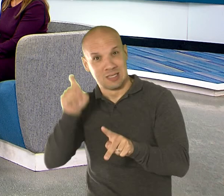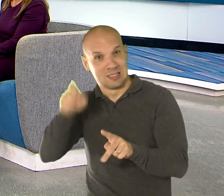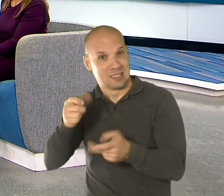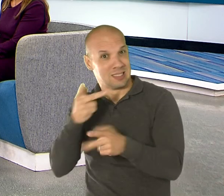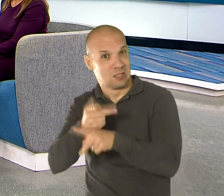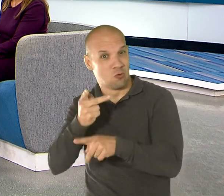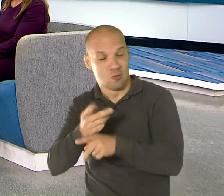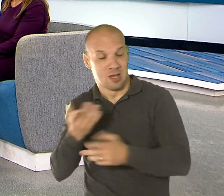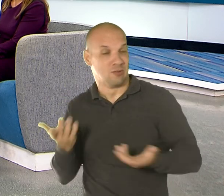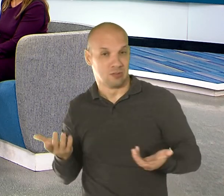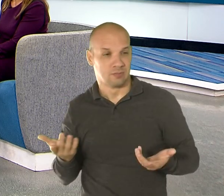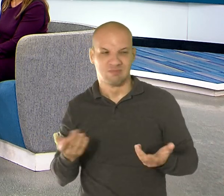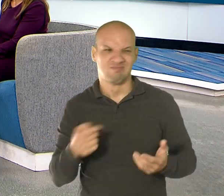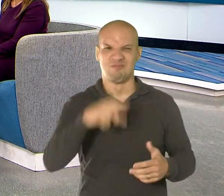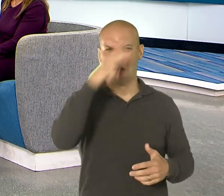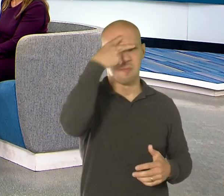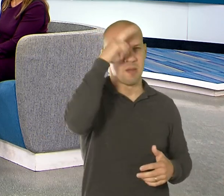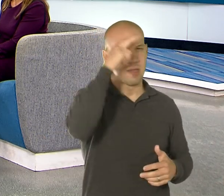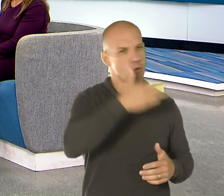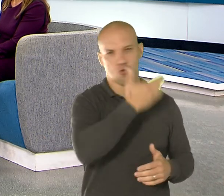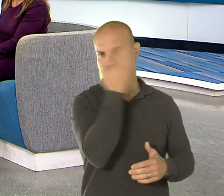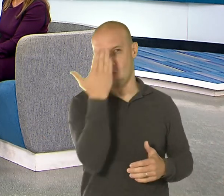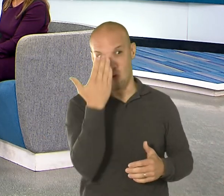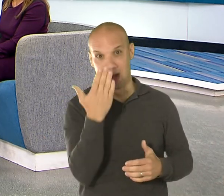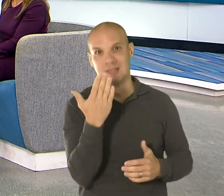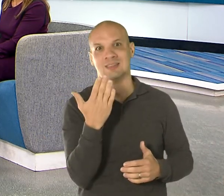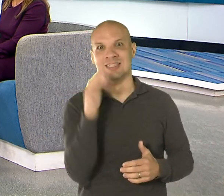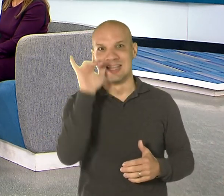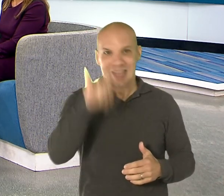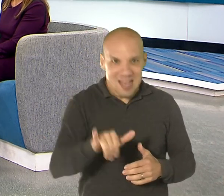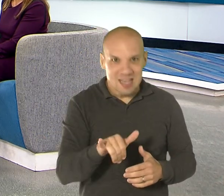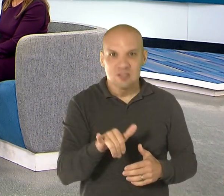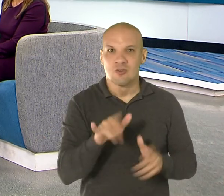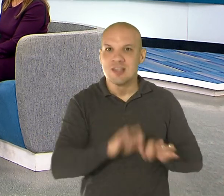lo tenemos y de ahí la importancia de este estudio que estamos haciendo